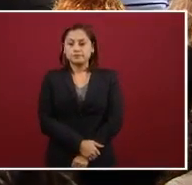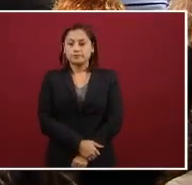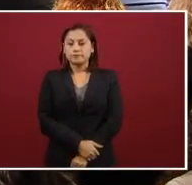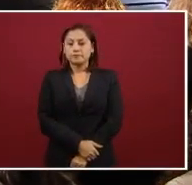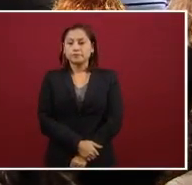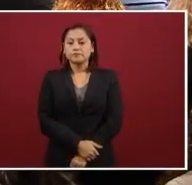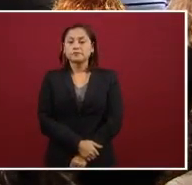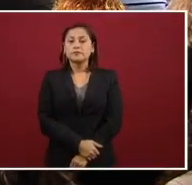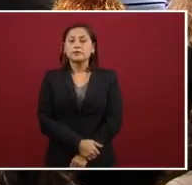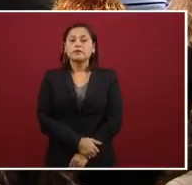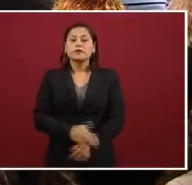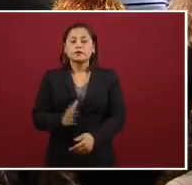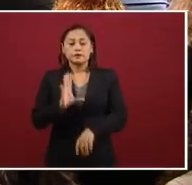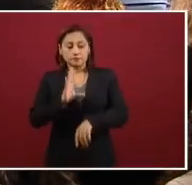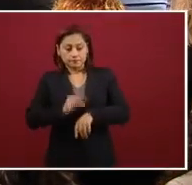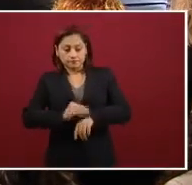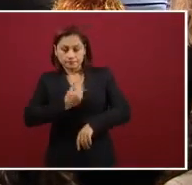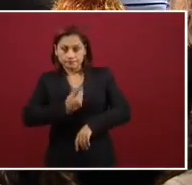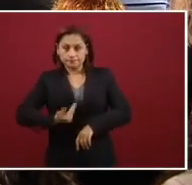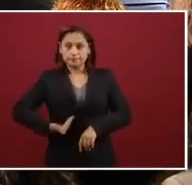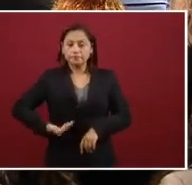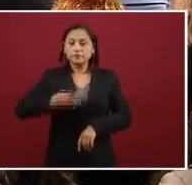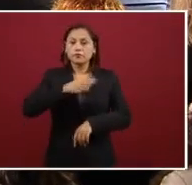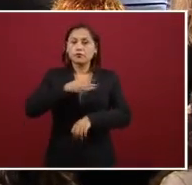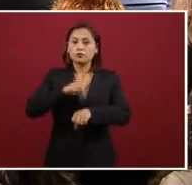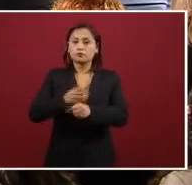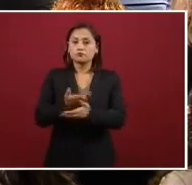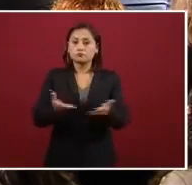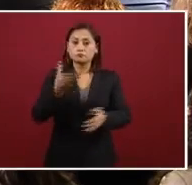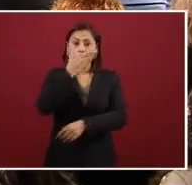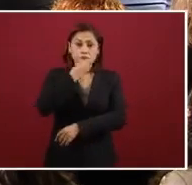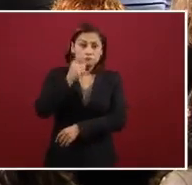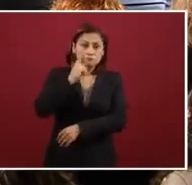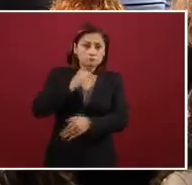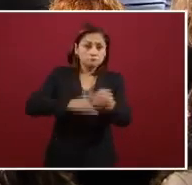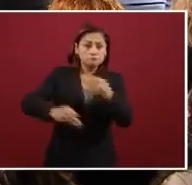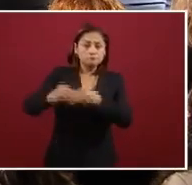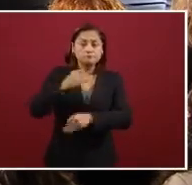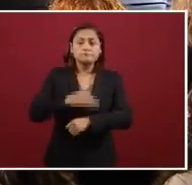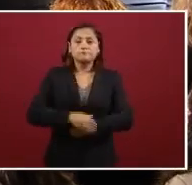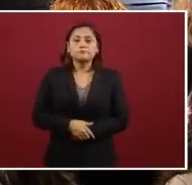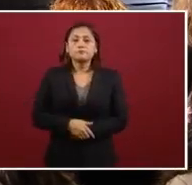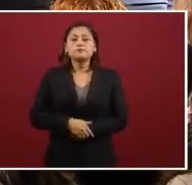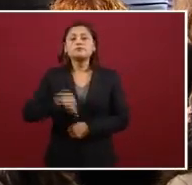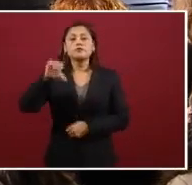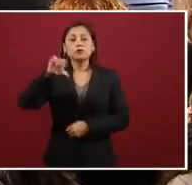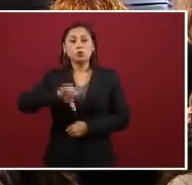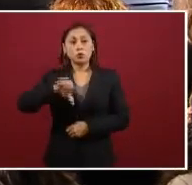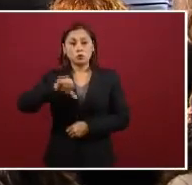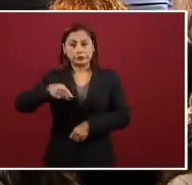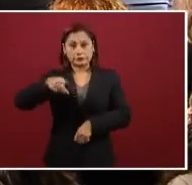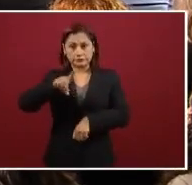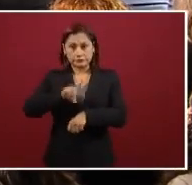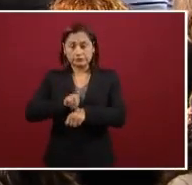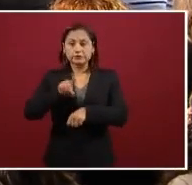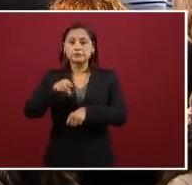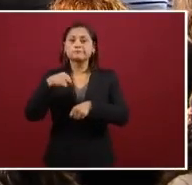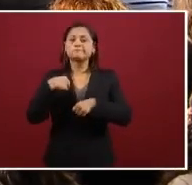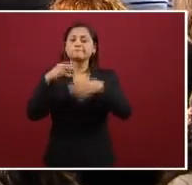Con su permiso, señor presidente, buenos días a todas, a todos. Bueno, el día de hoy les informo que